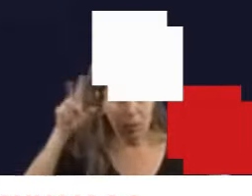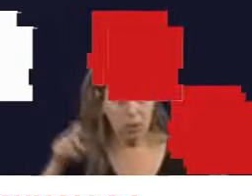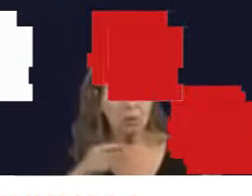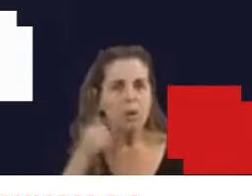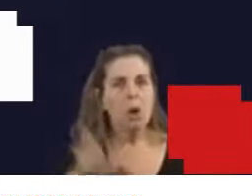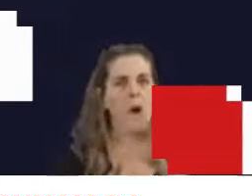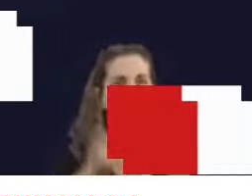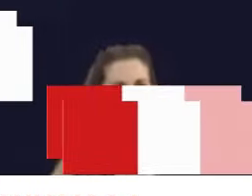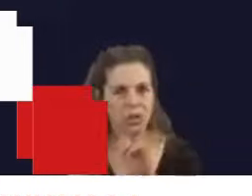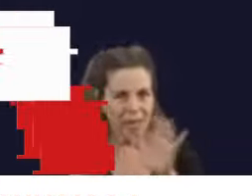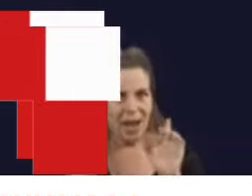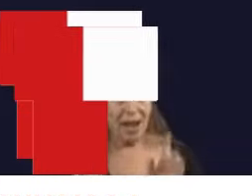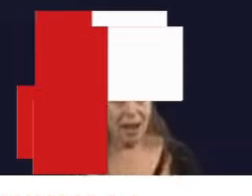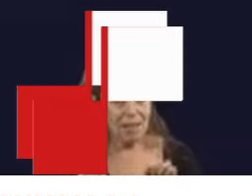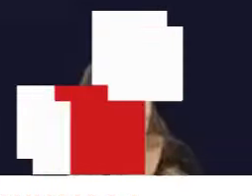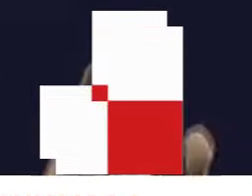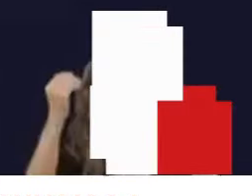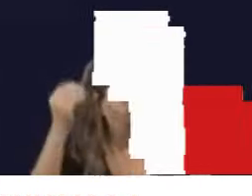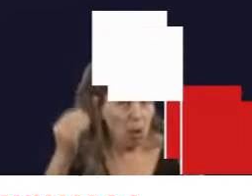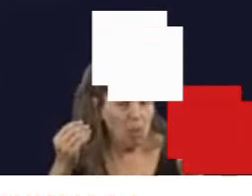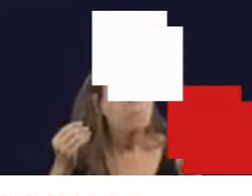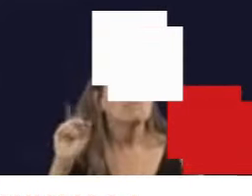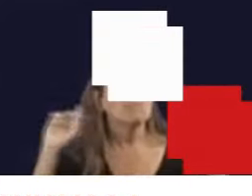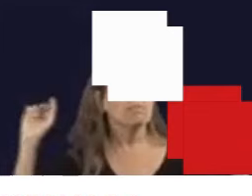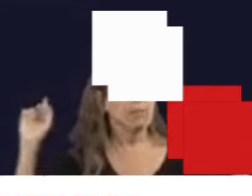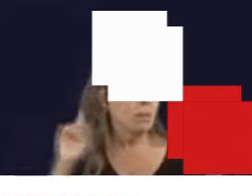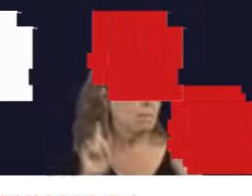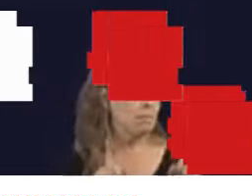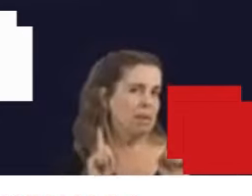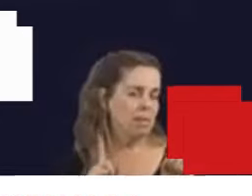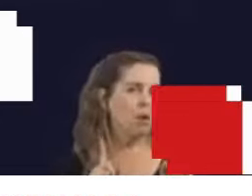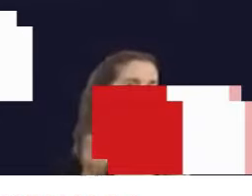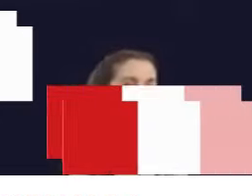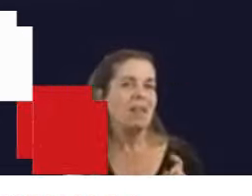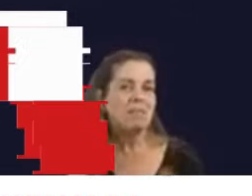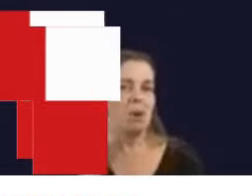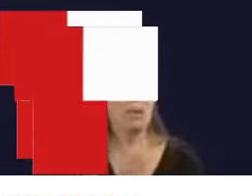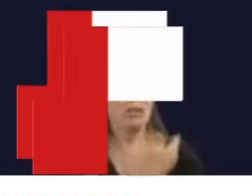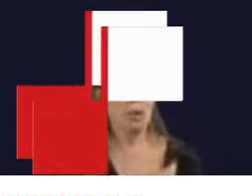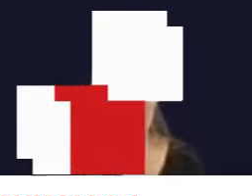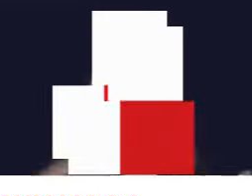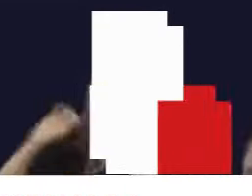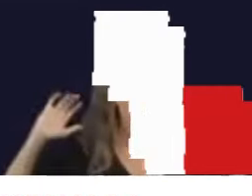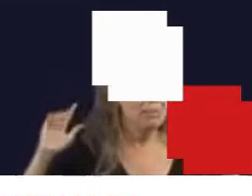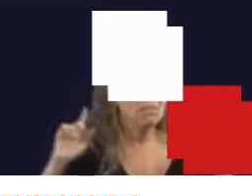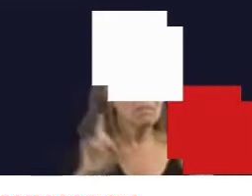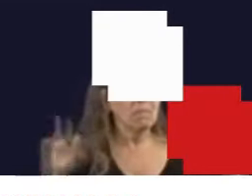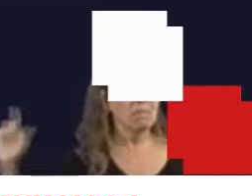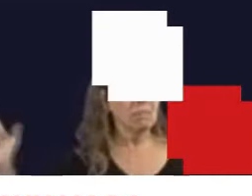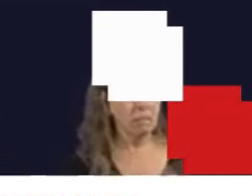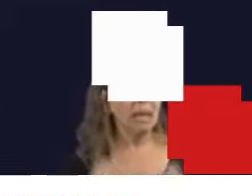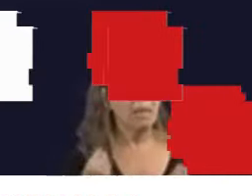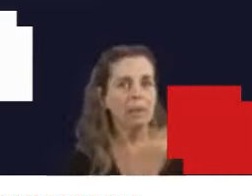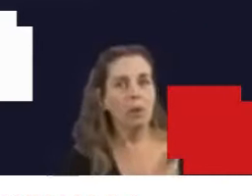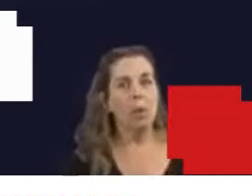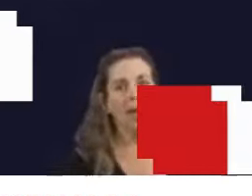Contarles que en línea con la racionalización del Estado, que se viene haciendo desde el principio de la gestión, el Gobierno Nacional ha